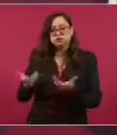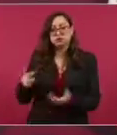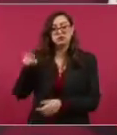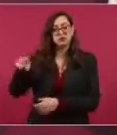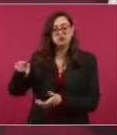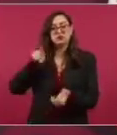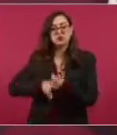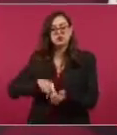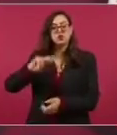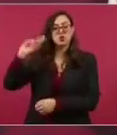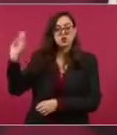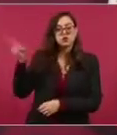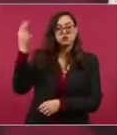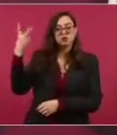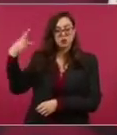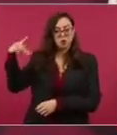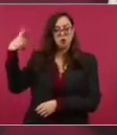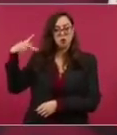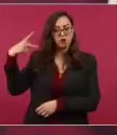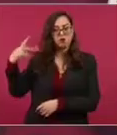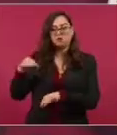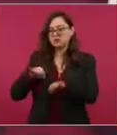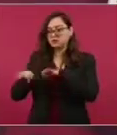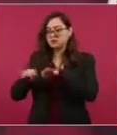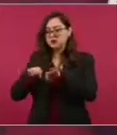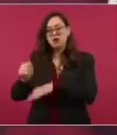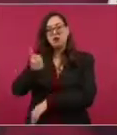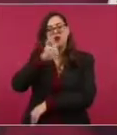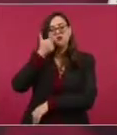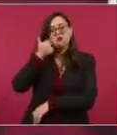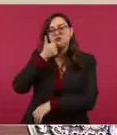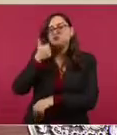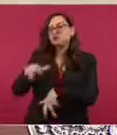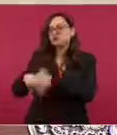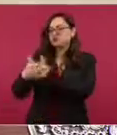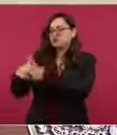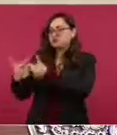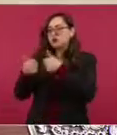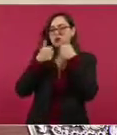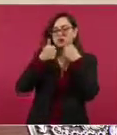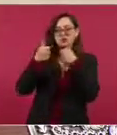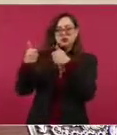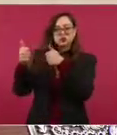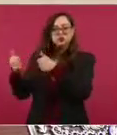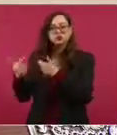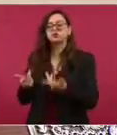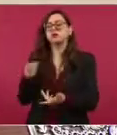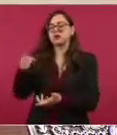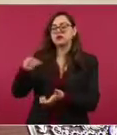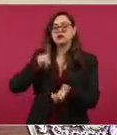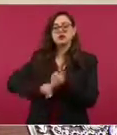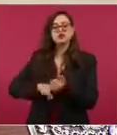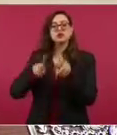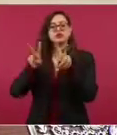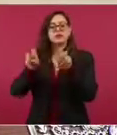Universidad de Puebla, y atendiendo a sus alumnos, porque dirige tesis.